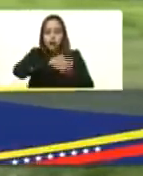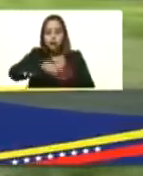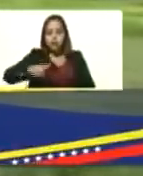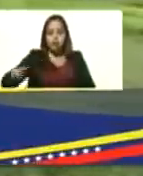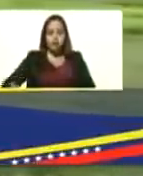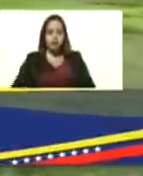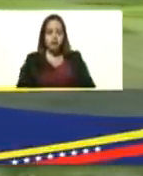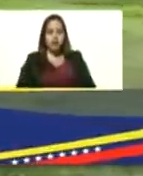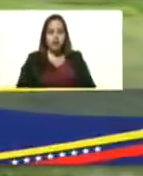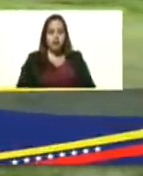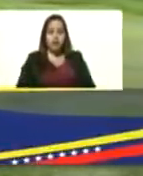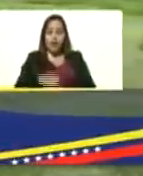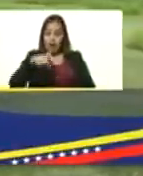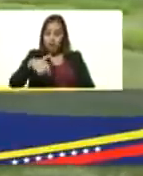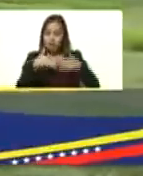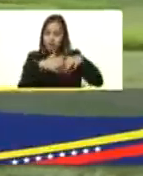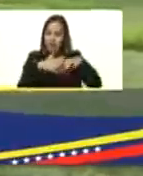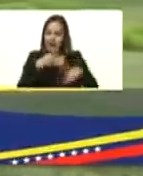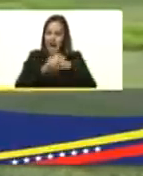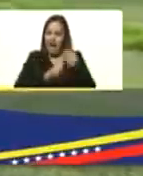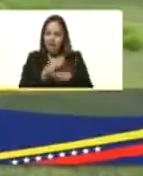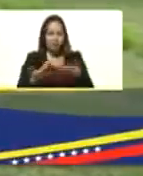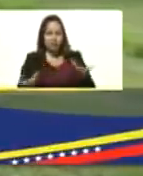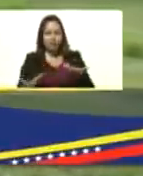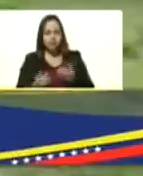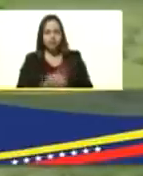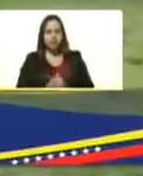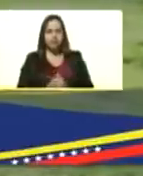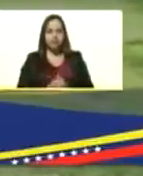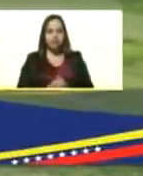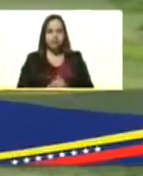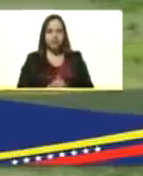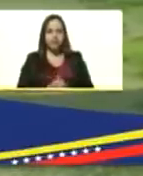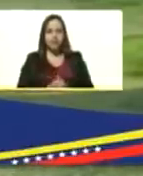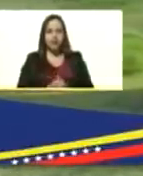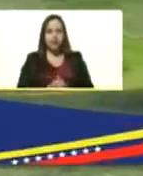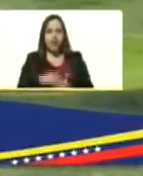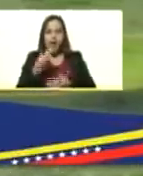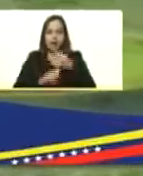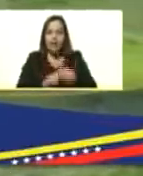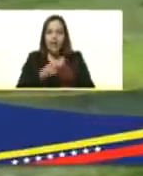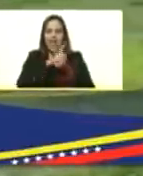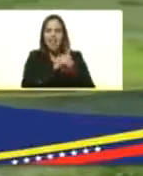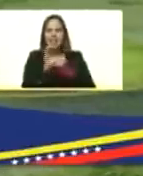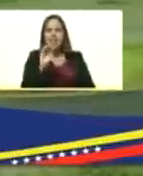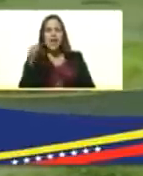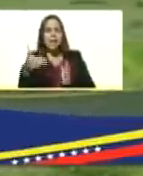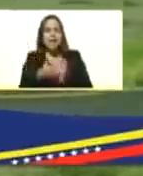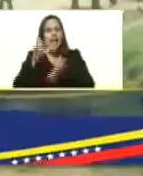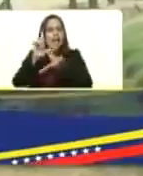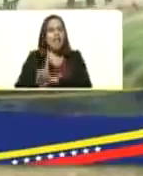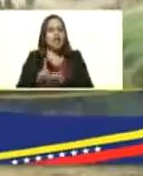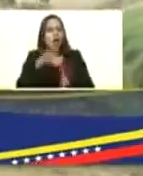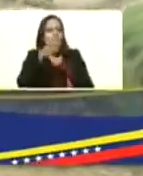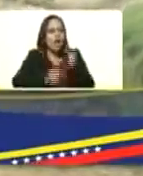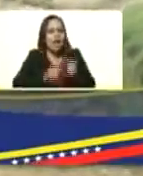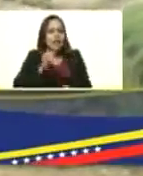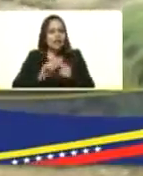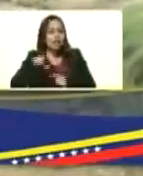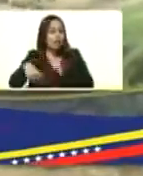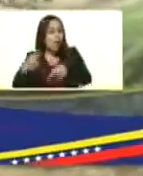nuestras operaciones se dan en producimos aproximadamente 10.000 litros de leche diariamente